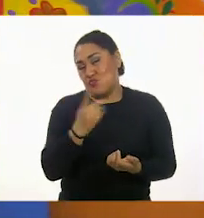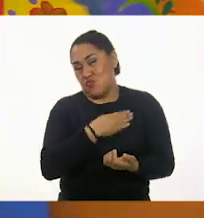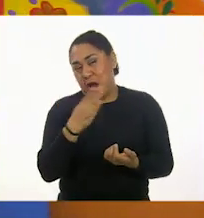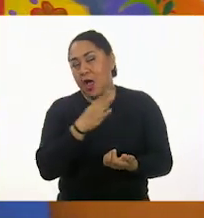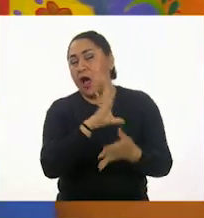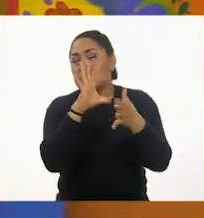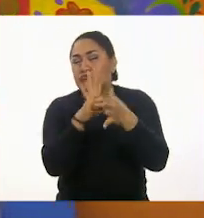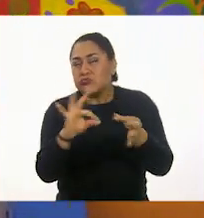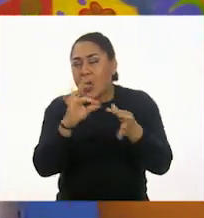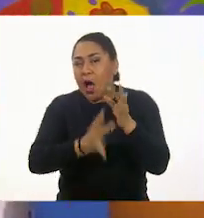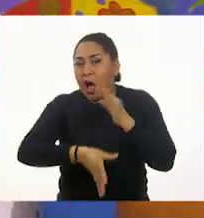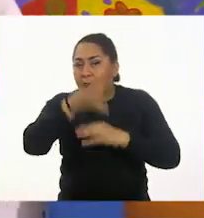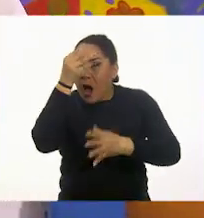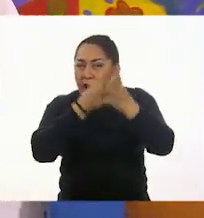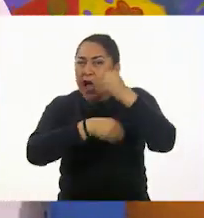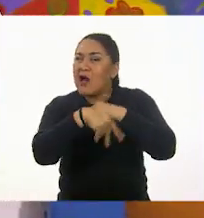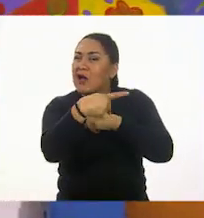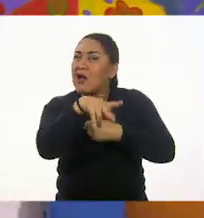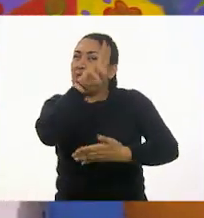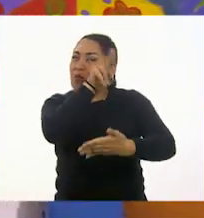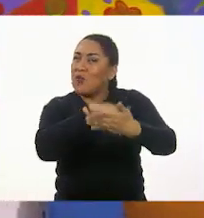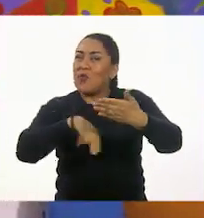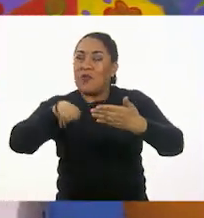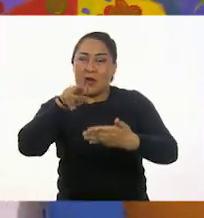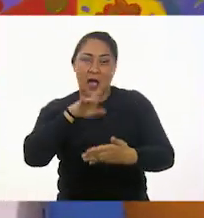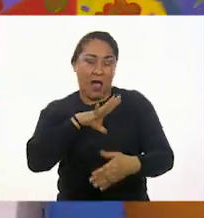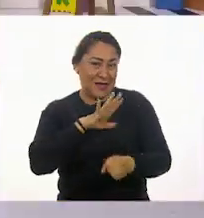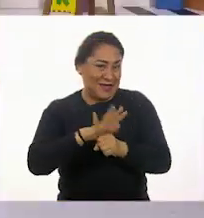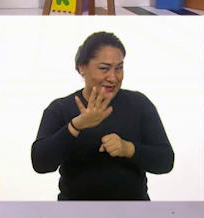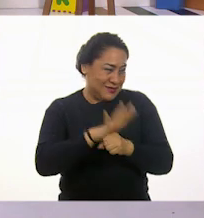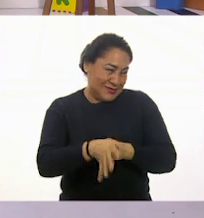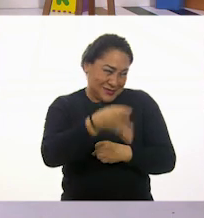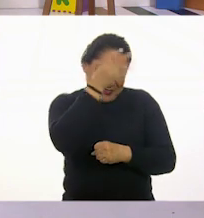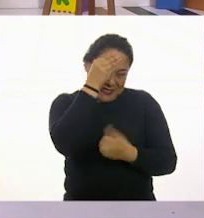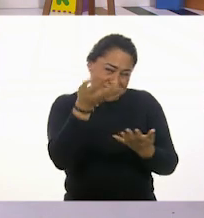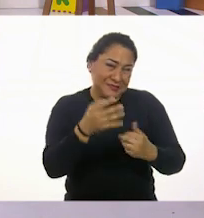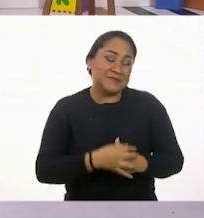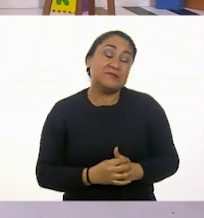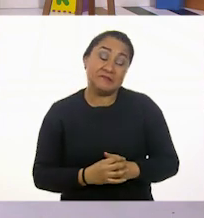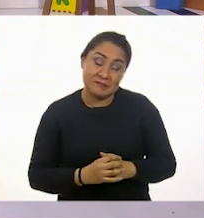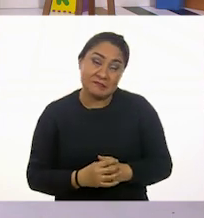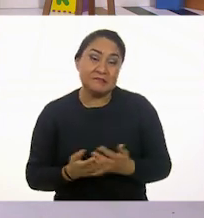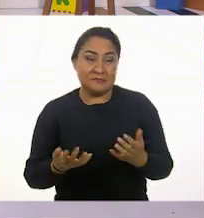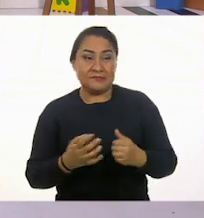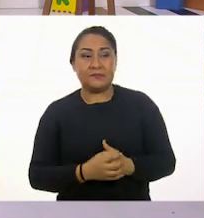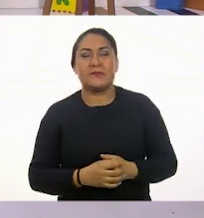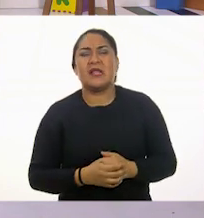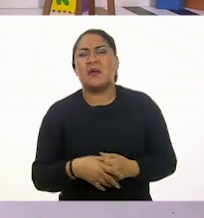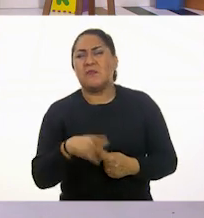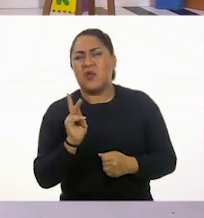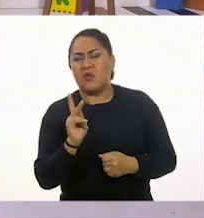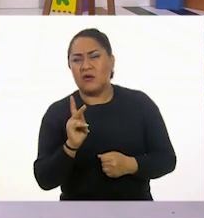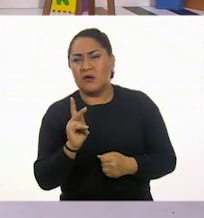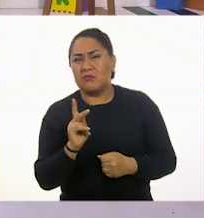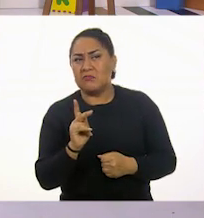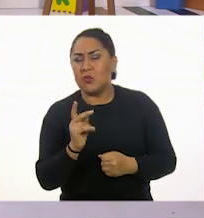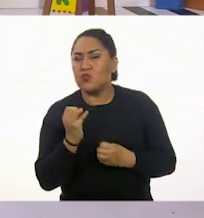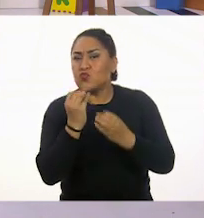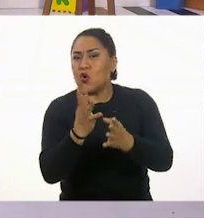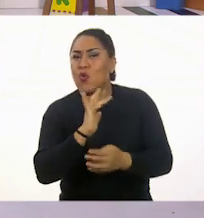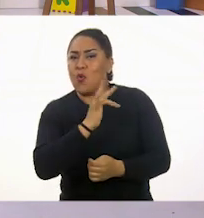mucho acerca pues de su mural. Sí. Bueno, pero creo que nos dejó un